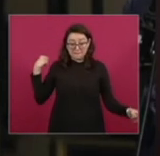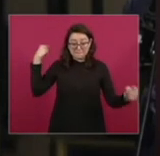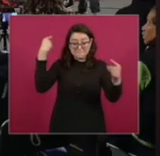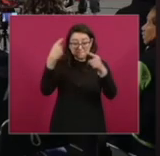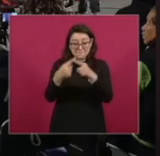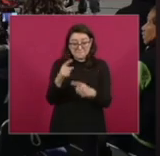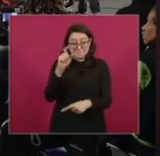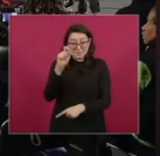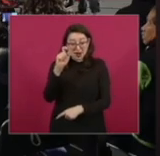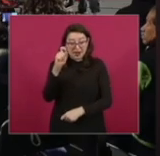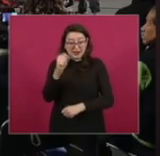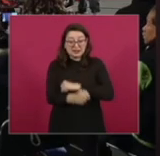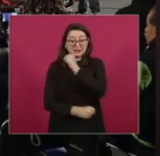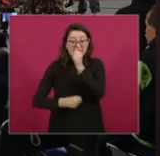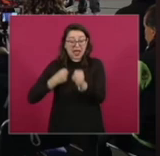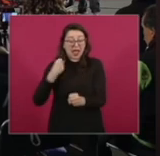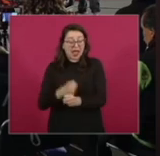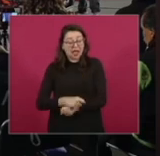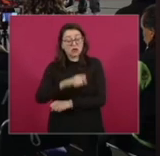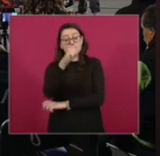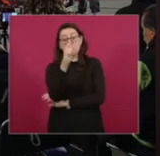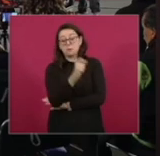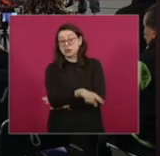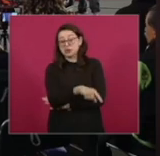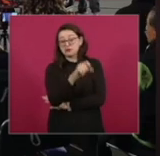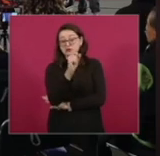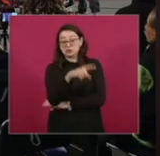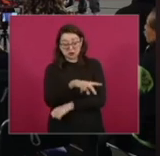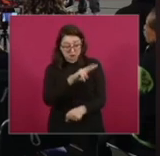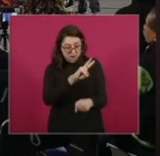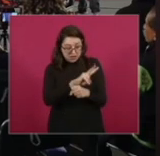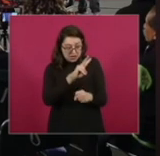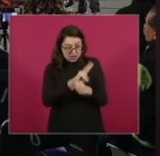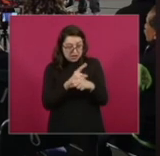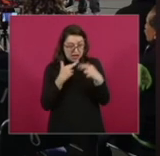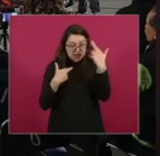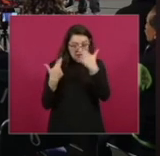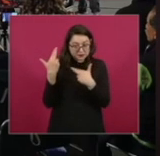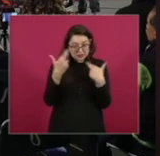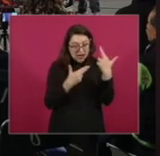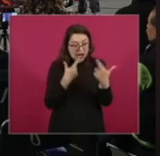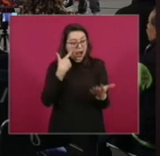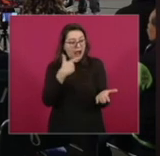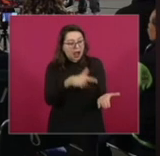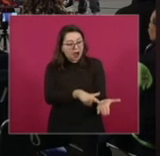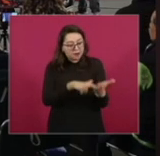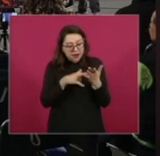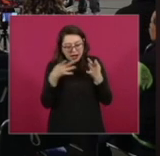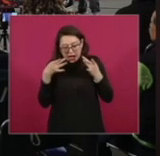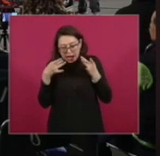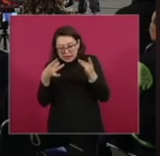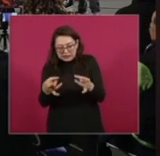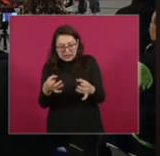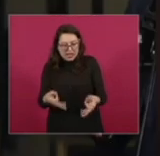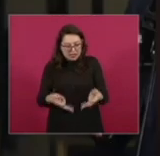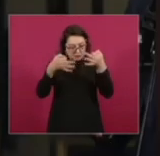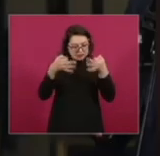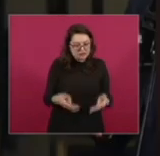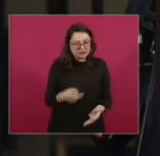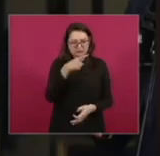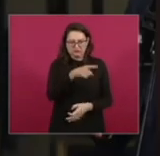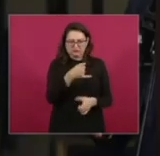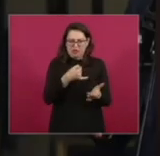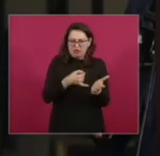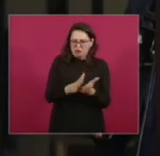hay controles para el seguimiento, no se les exige que demuestren cómo la